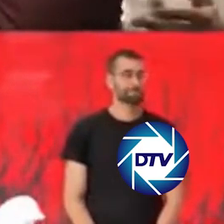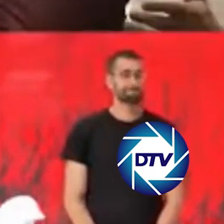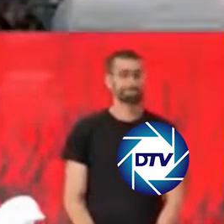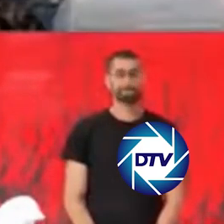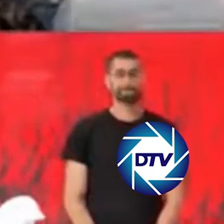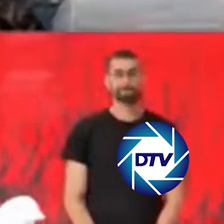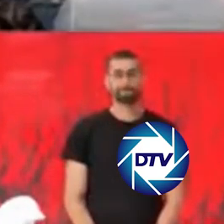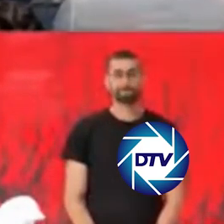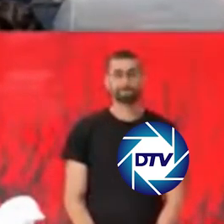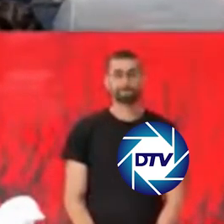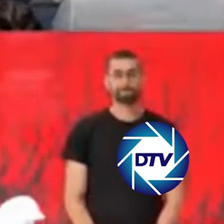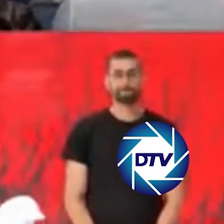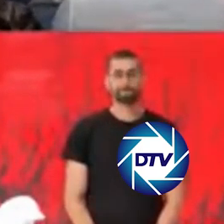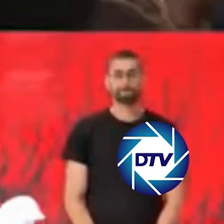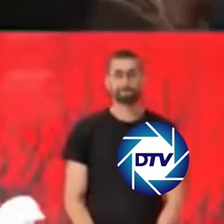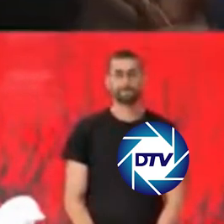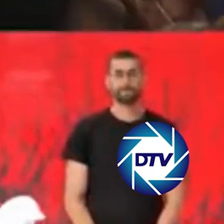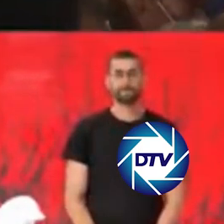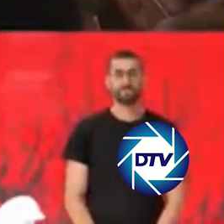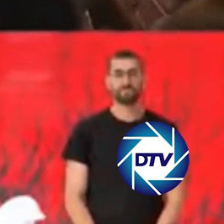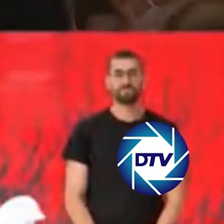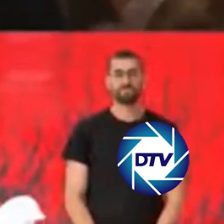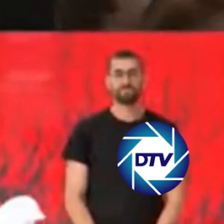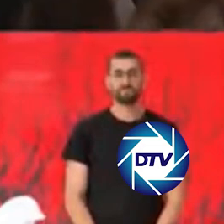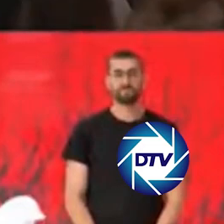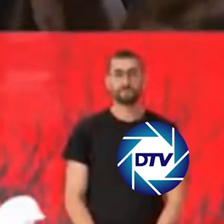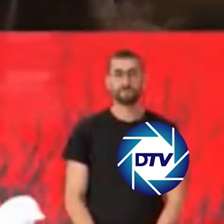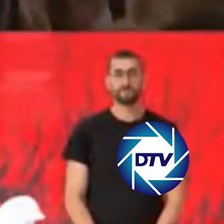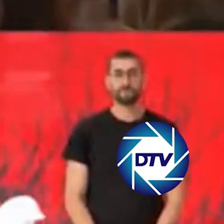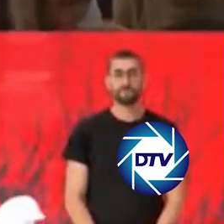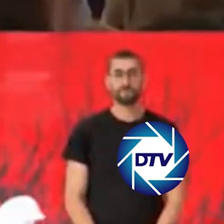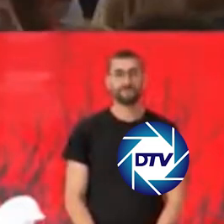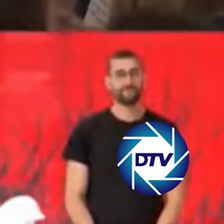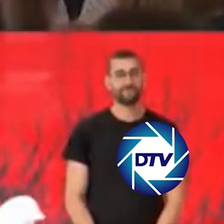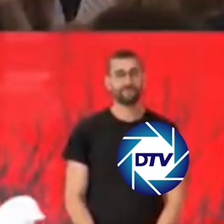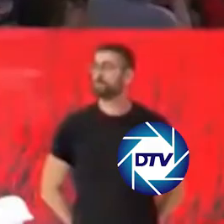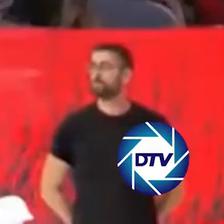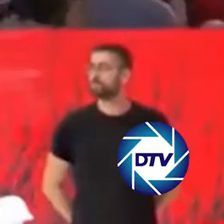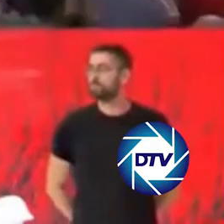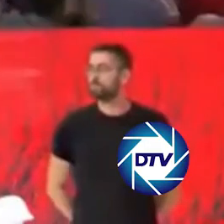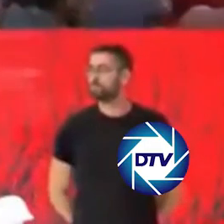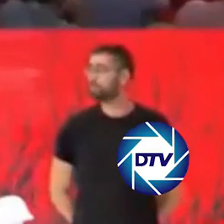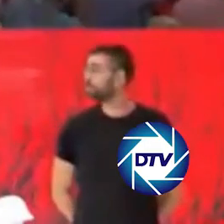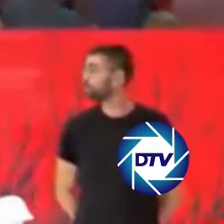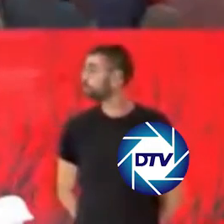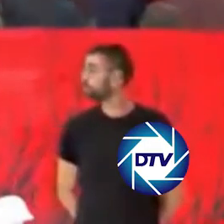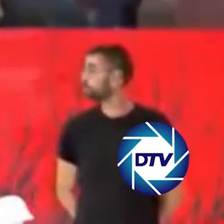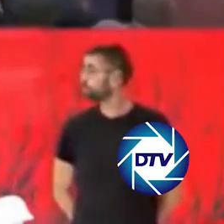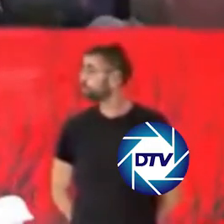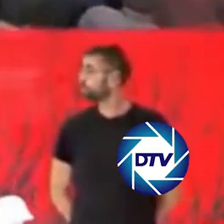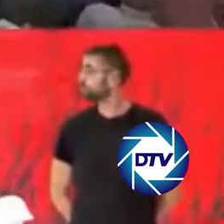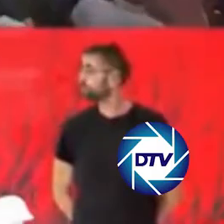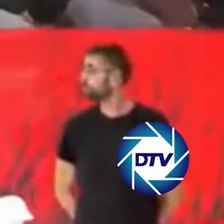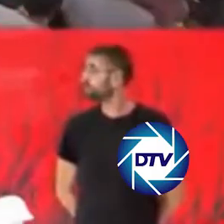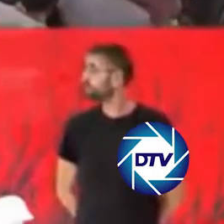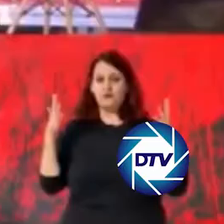pensados y se ha despachado con la siguiente declaración. No quiero que la sociedad piense que existe una maniobra política en la gran logia de